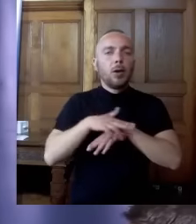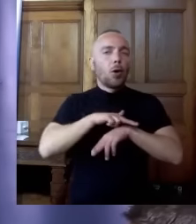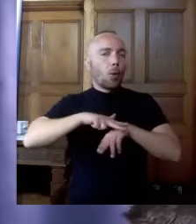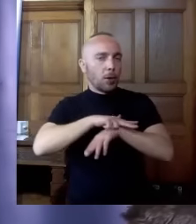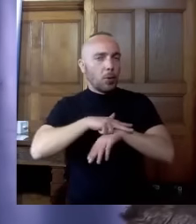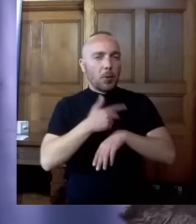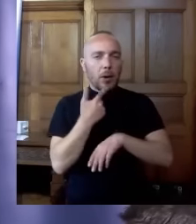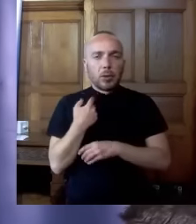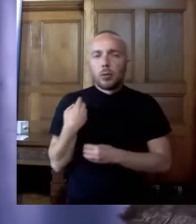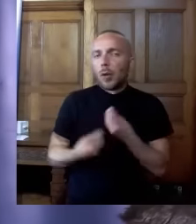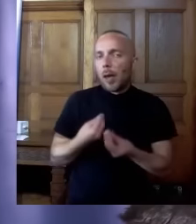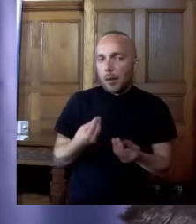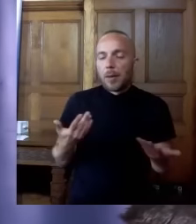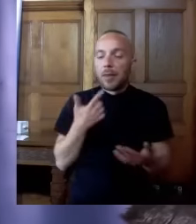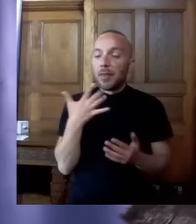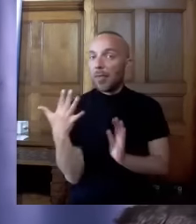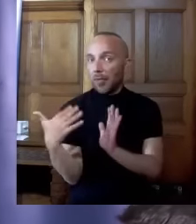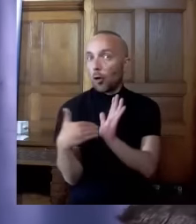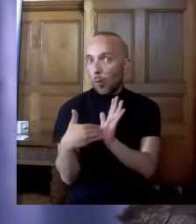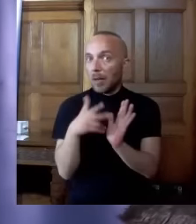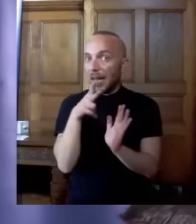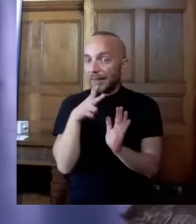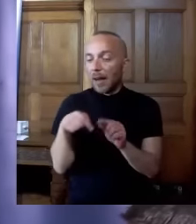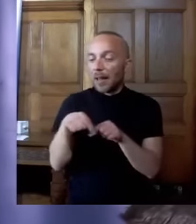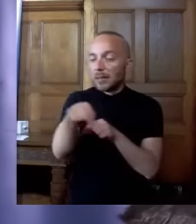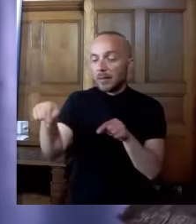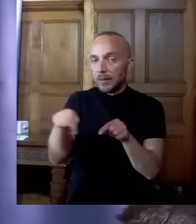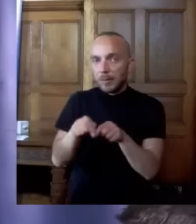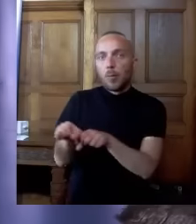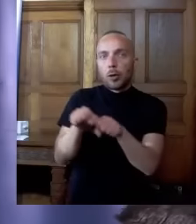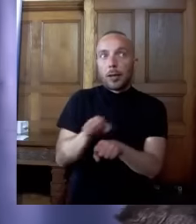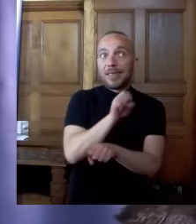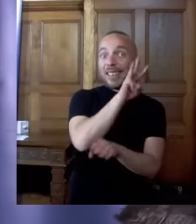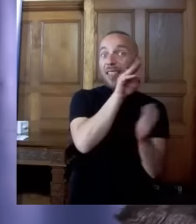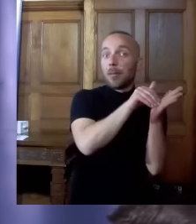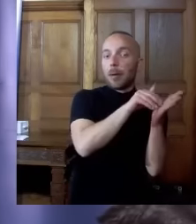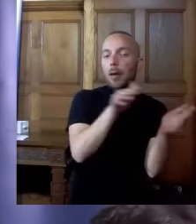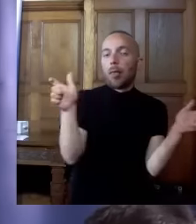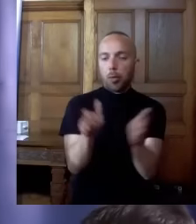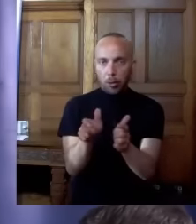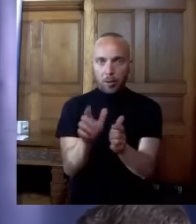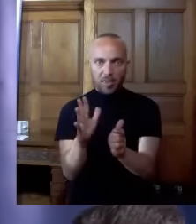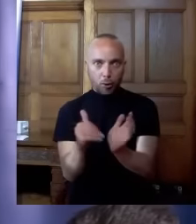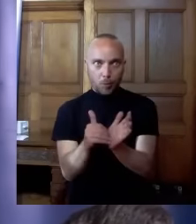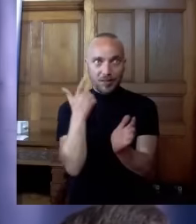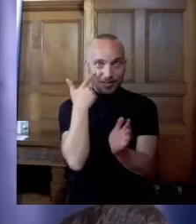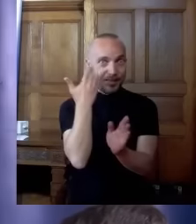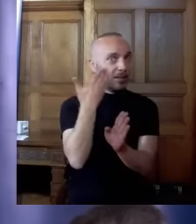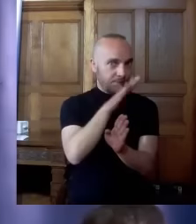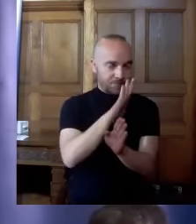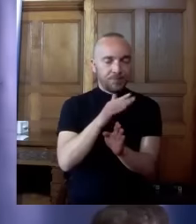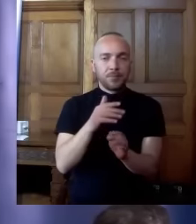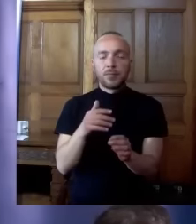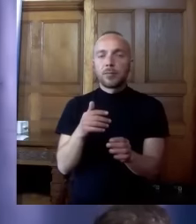dicho bueno protegemos 5000 hectáreas es decir de 13000 a a 5000 eh fijaros lo que lo que se queda en el camino